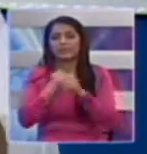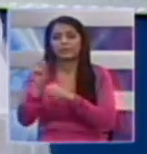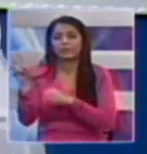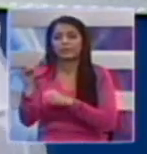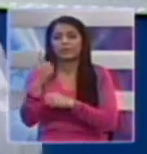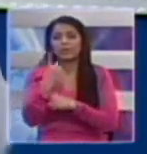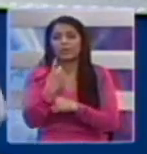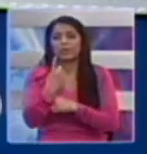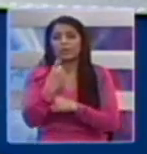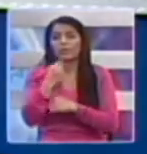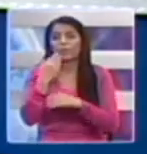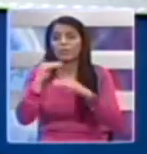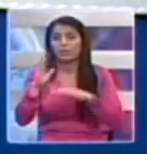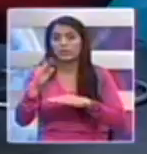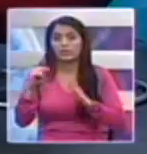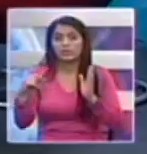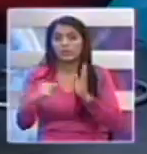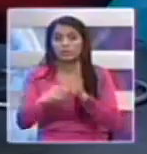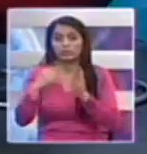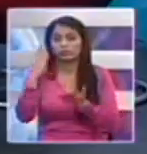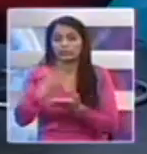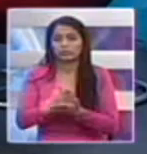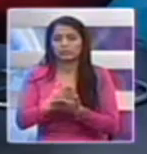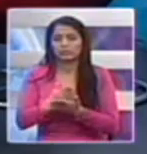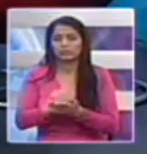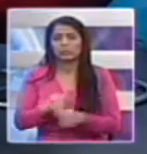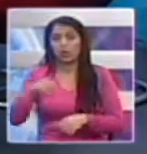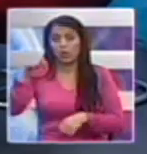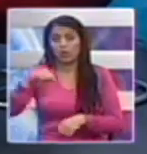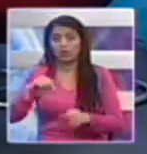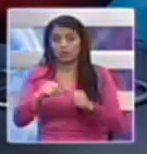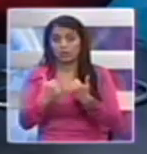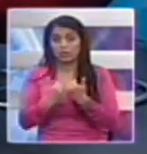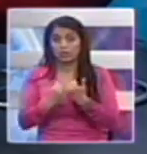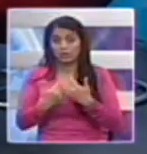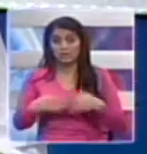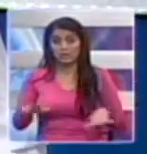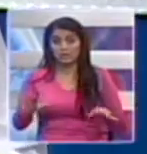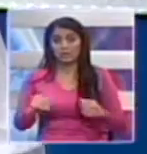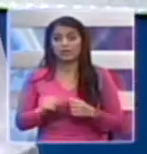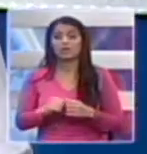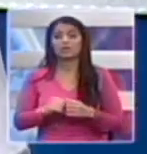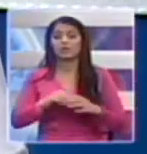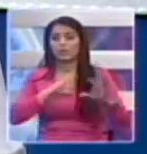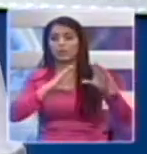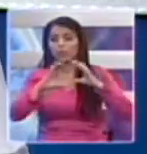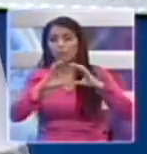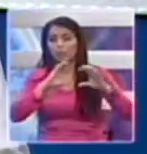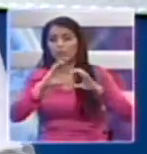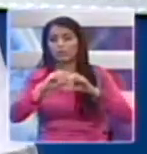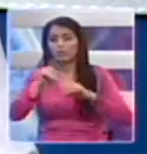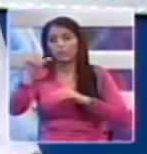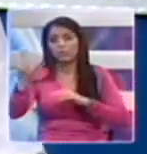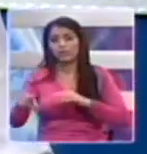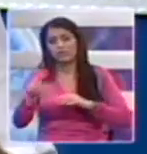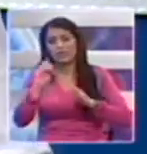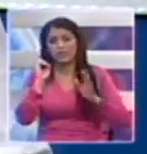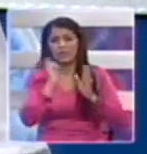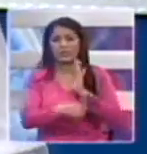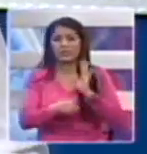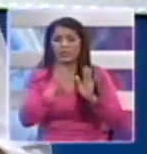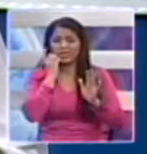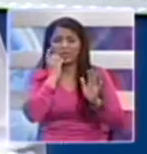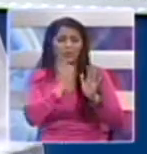pasó? Hoy, después de la asamblea que tuvimos como sector agropecuario y las denuncias que se hicieron, así como un